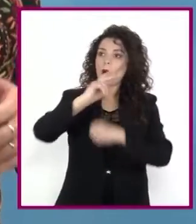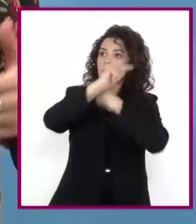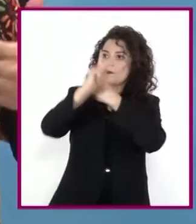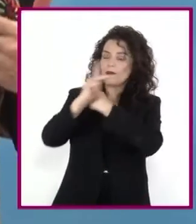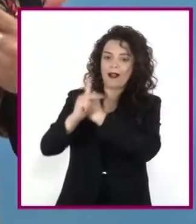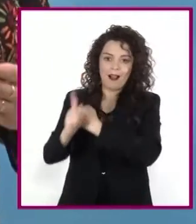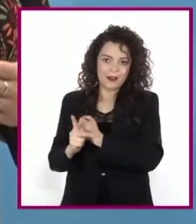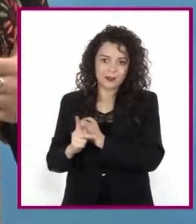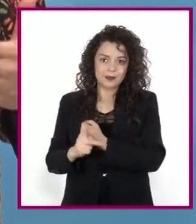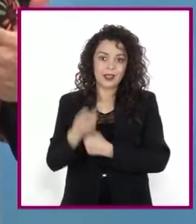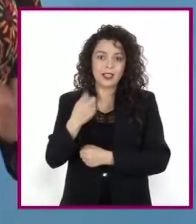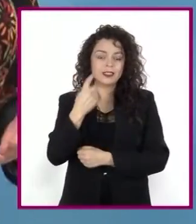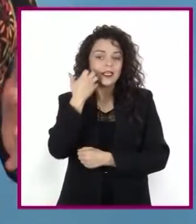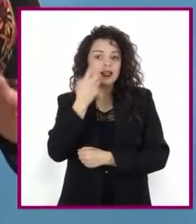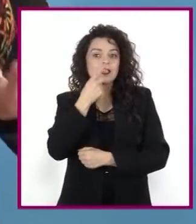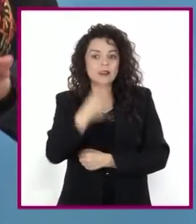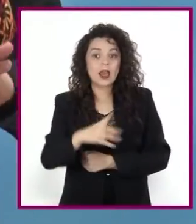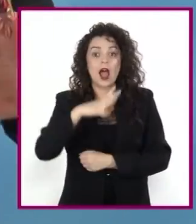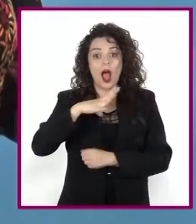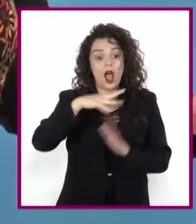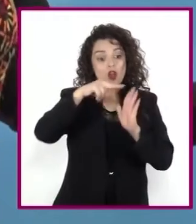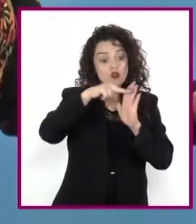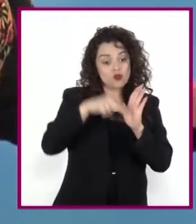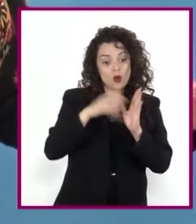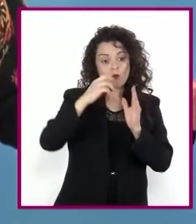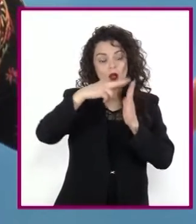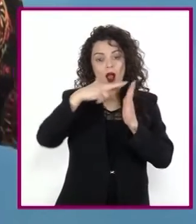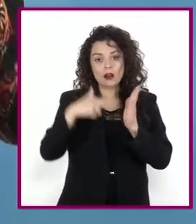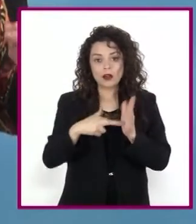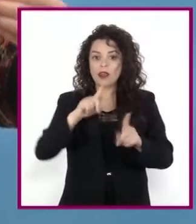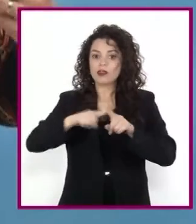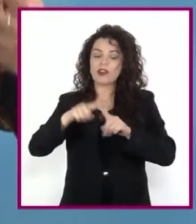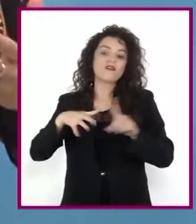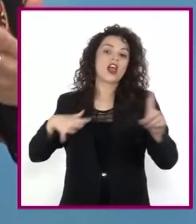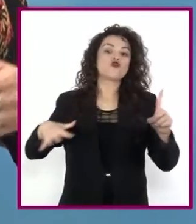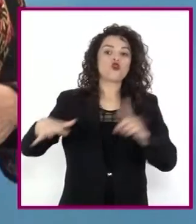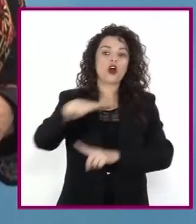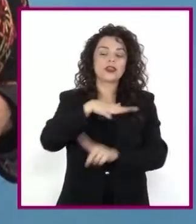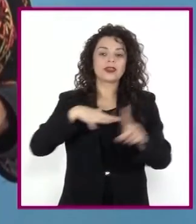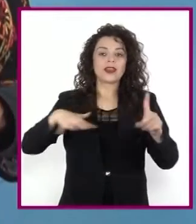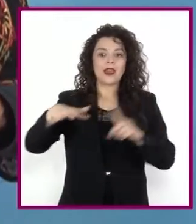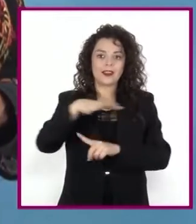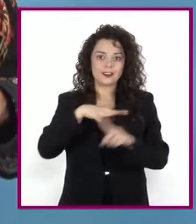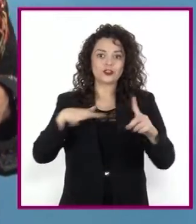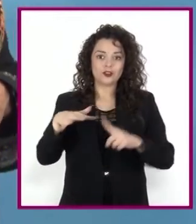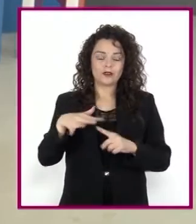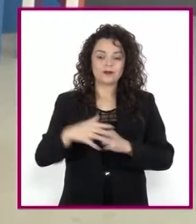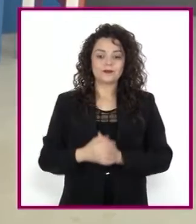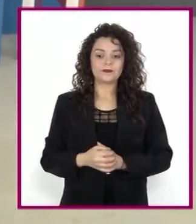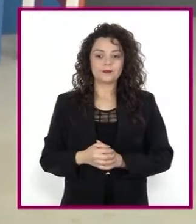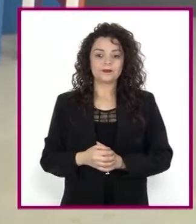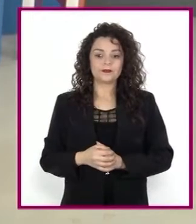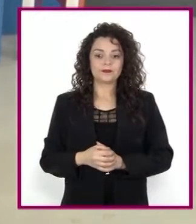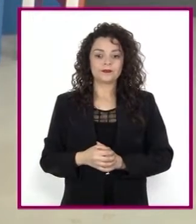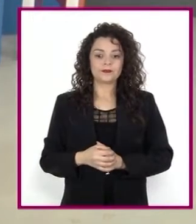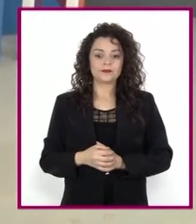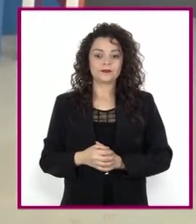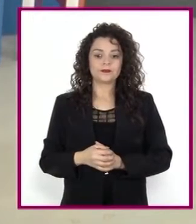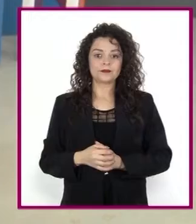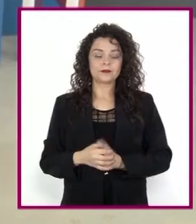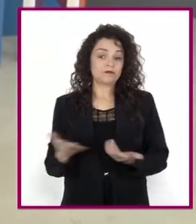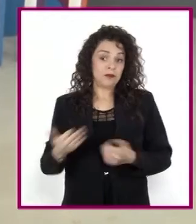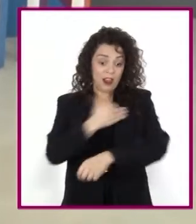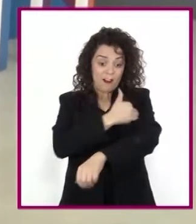decir, habrá normas o reglas en todos los contextos en los que nos estemos desenvolviendo. Así, en